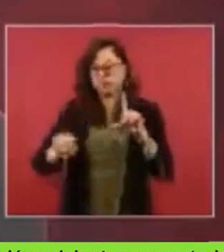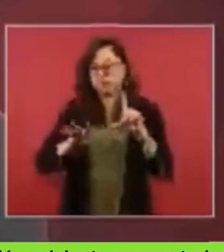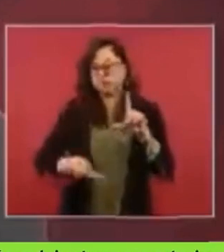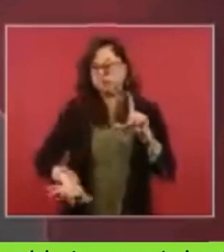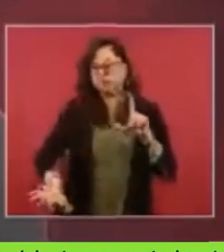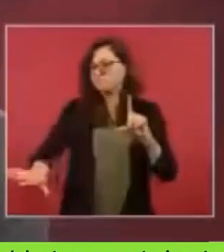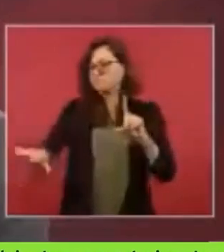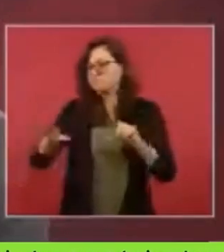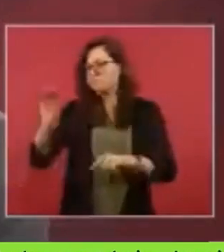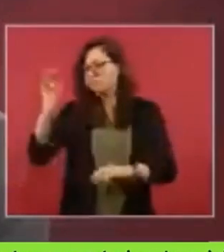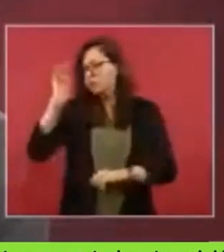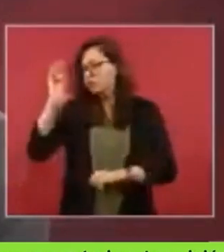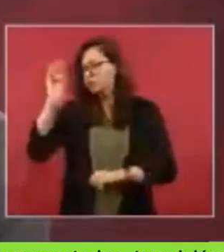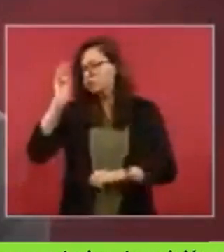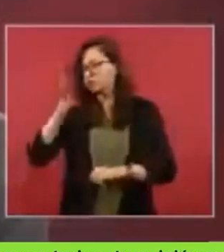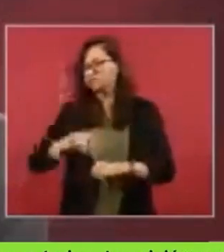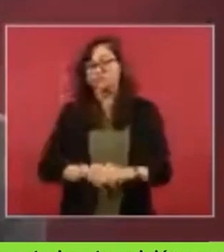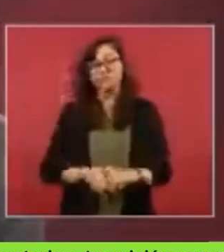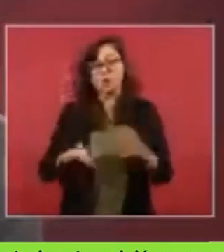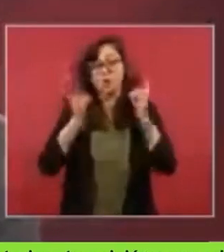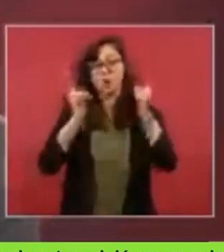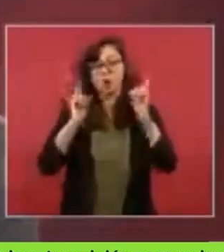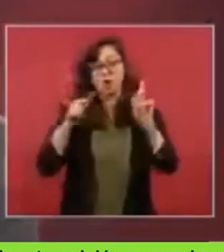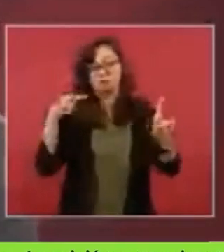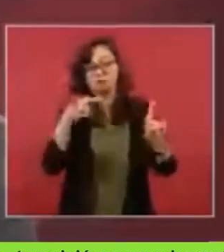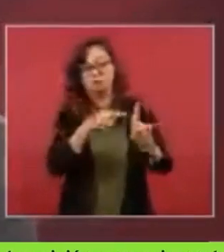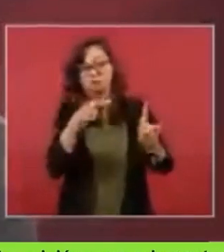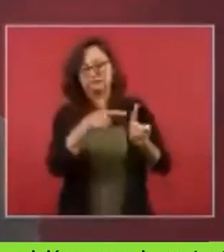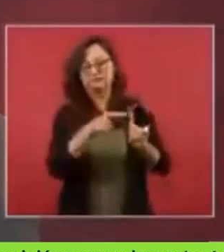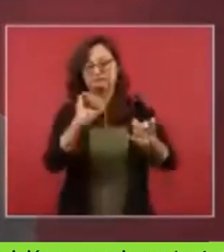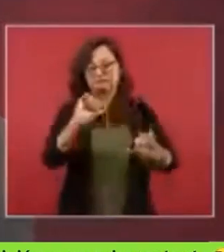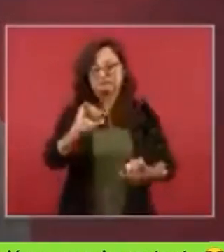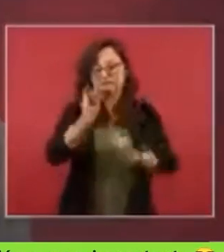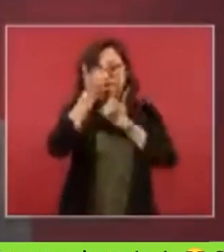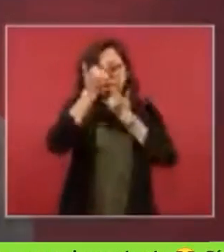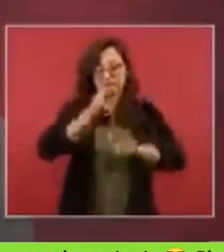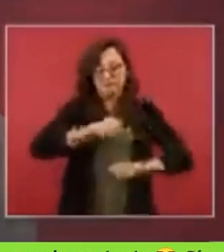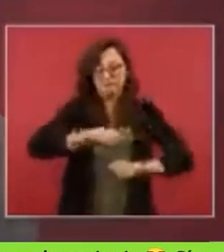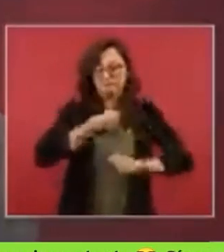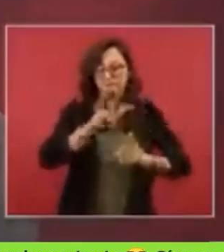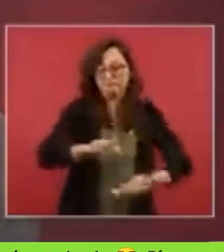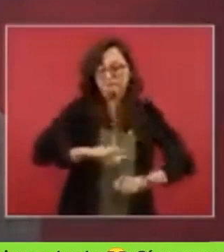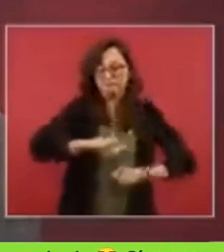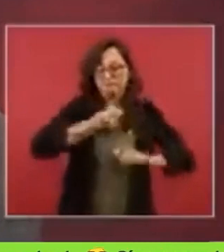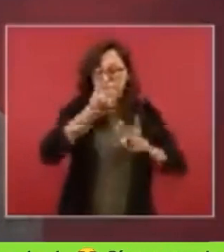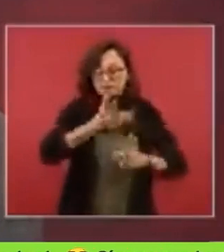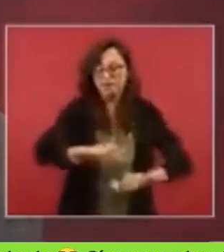que ojalá y lo haga a cambio